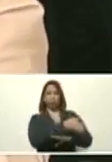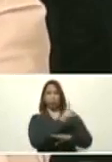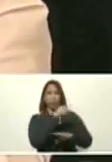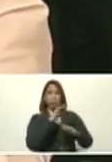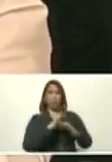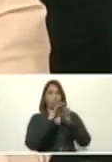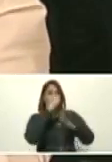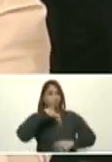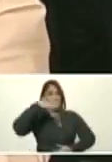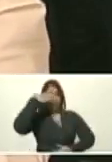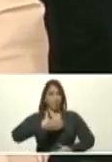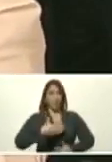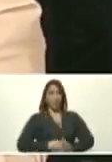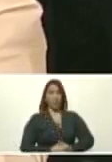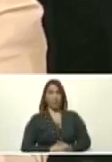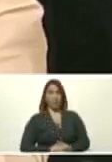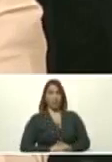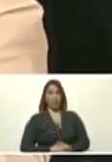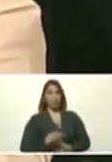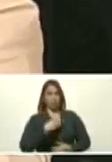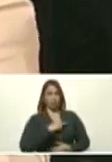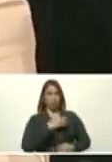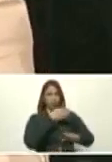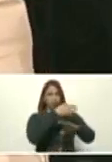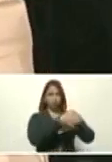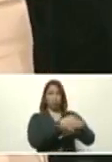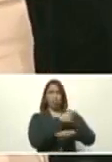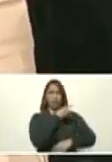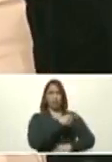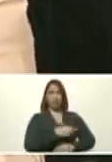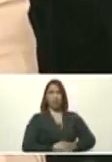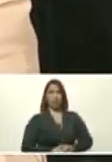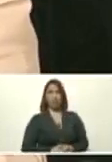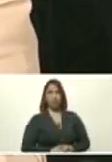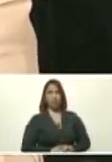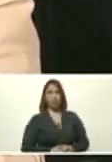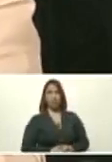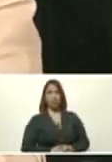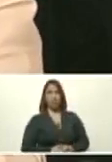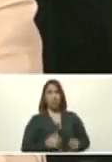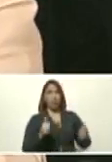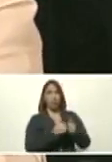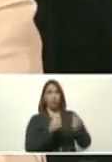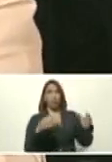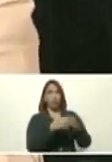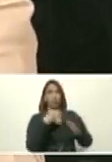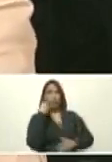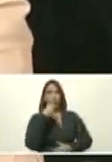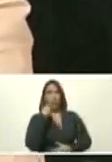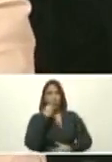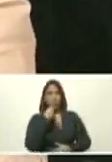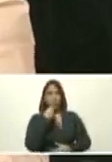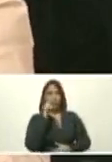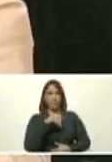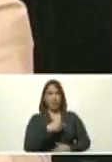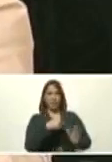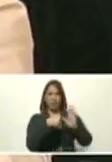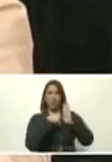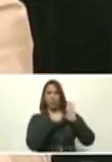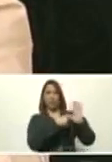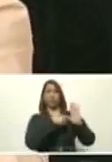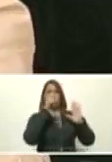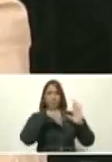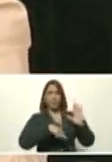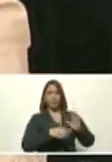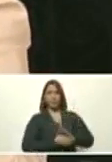unión cívico-militar y allí estuvimos, presidente, inclusive con un grupo de jóvenes que demostraron